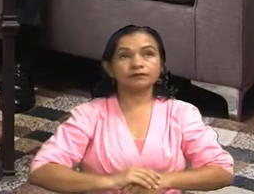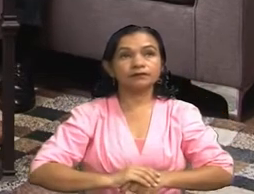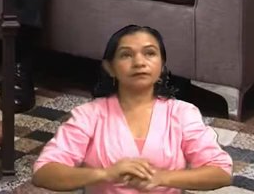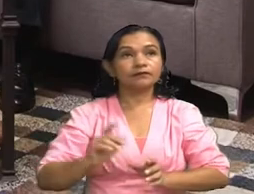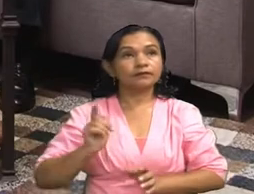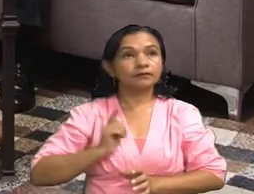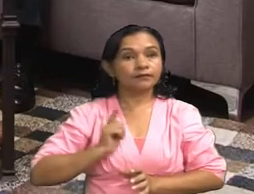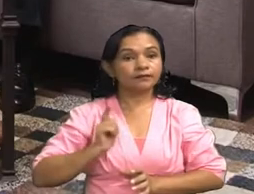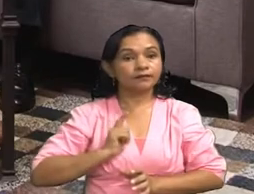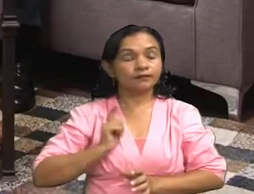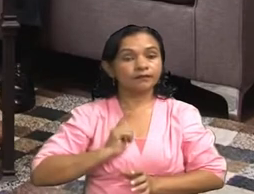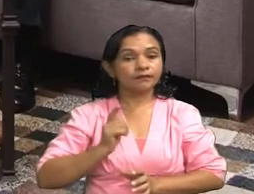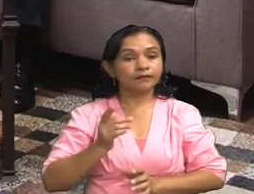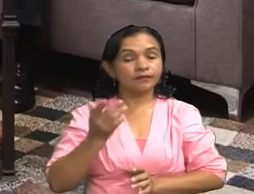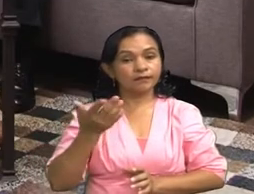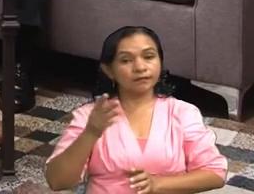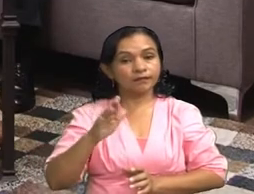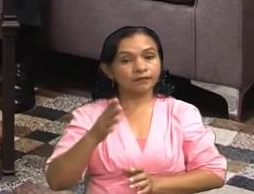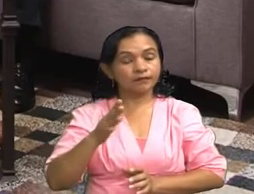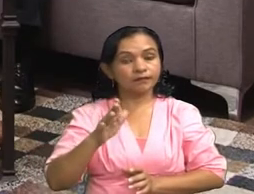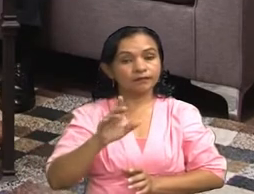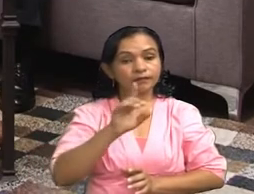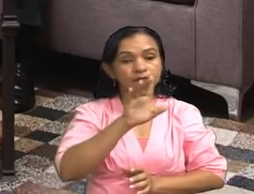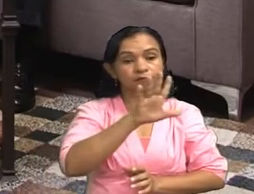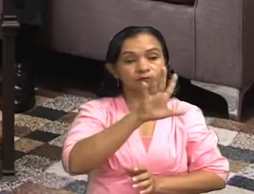Tenemos una fertilidad aproximada entre un